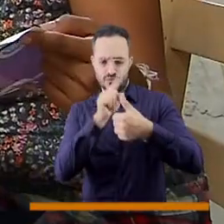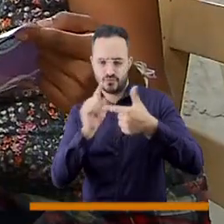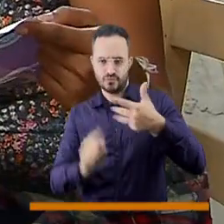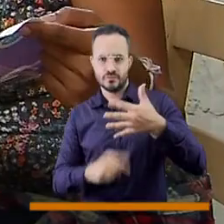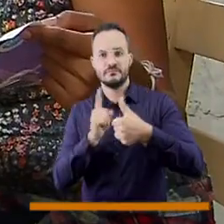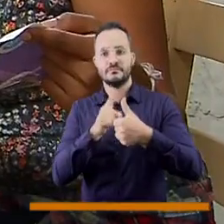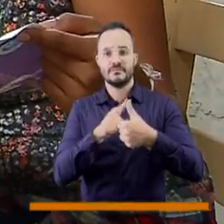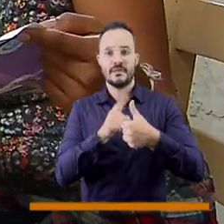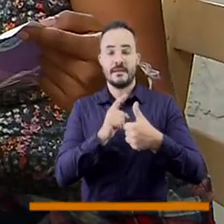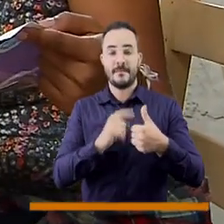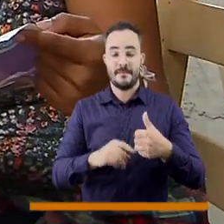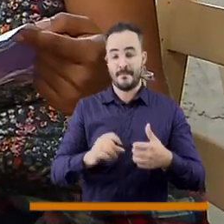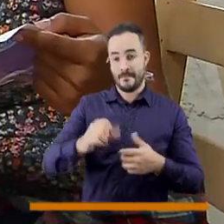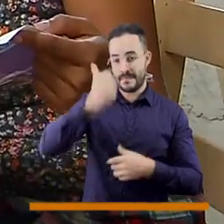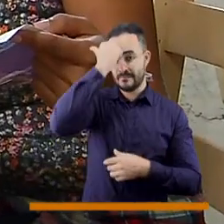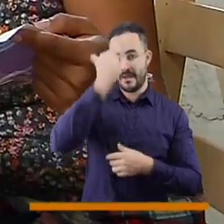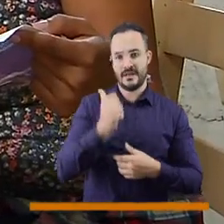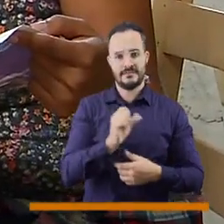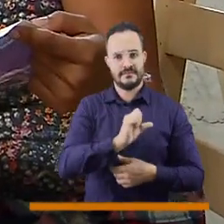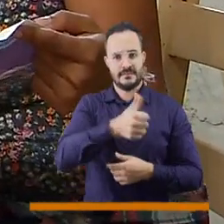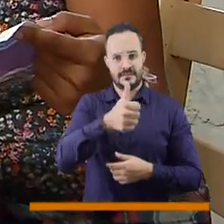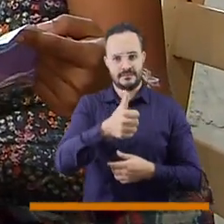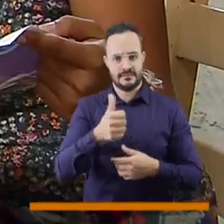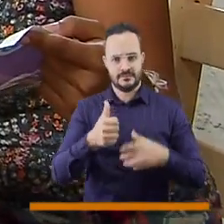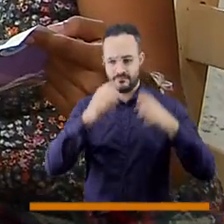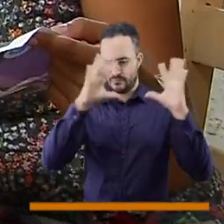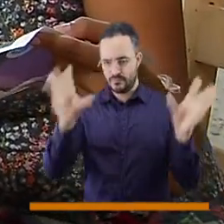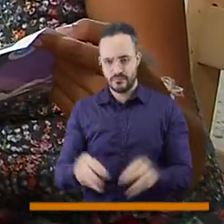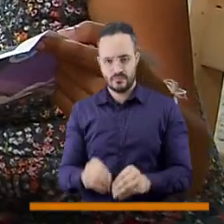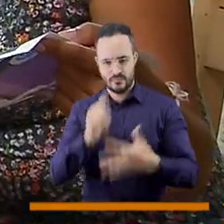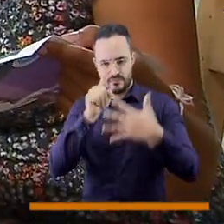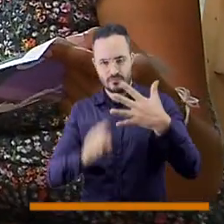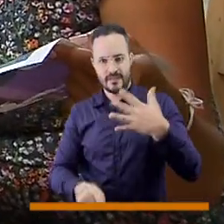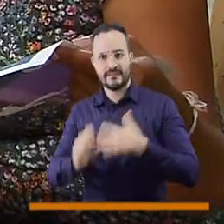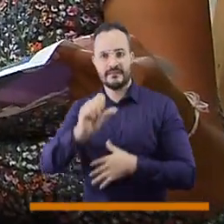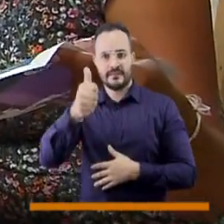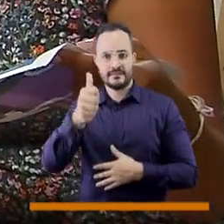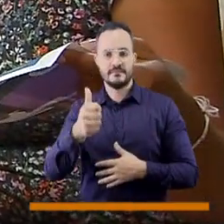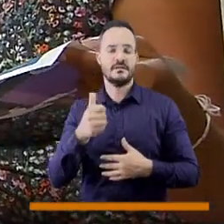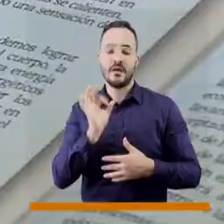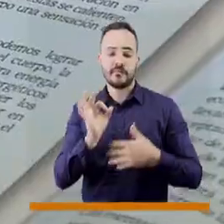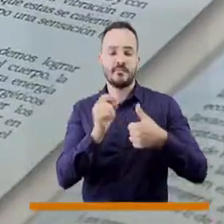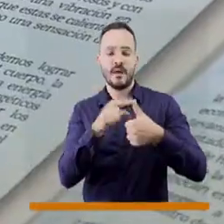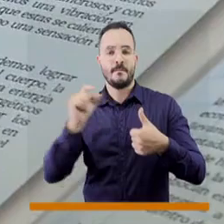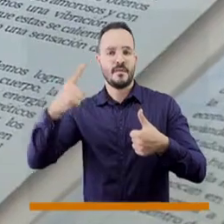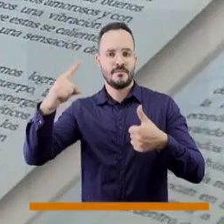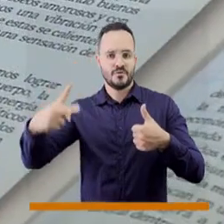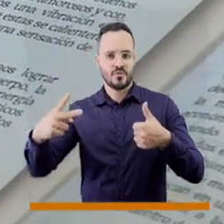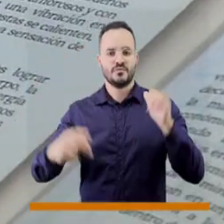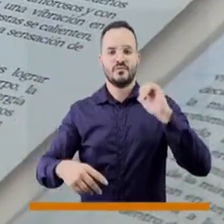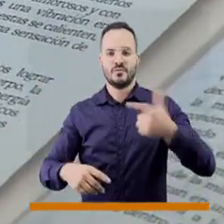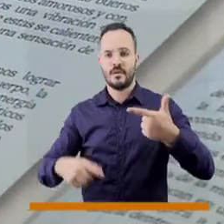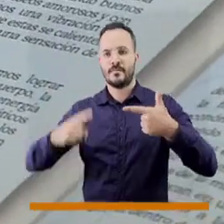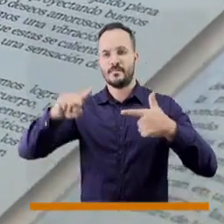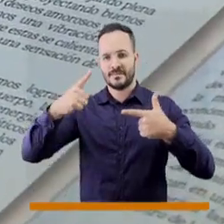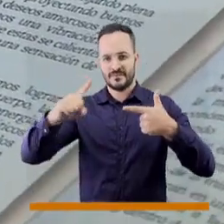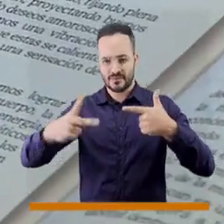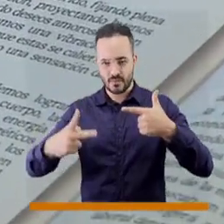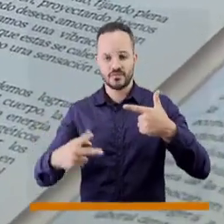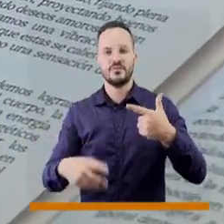participación. En total tenemos 10 categorías principales, en la cual vamos a premiar primer y segundo lugar, y